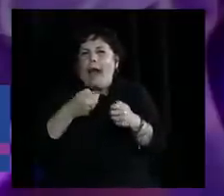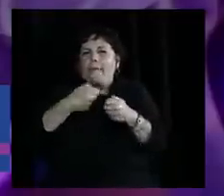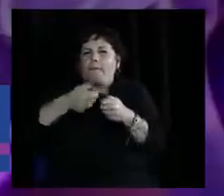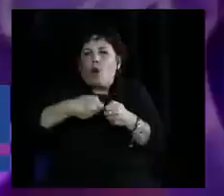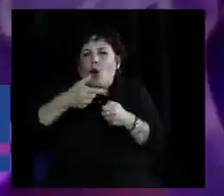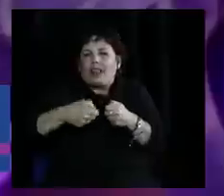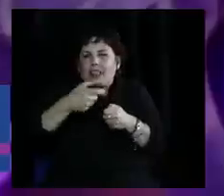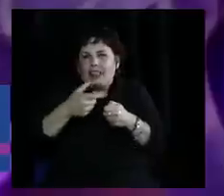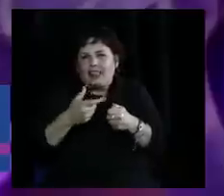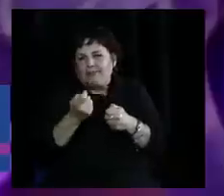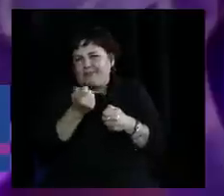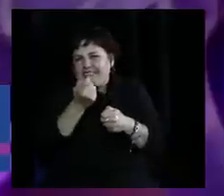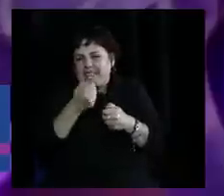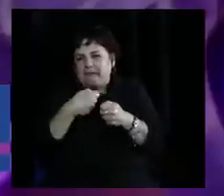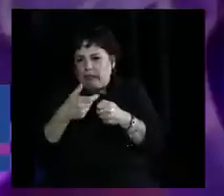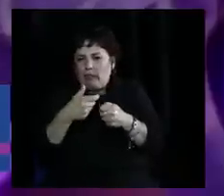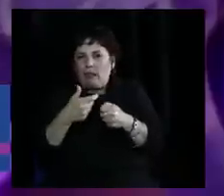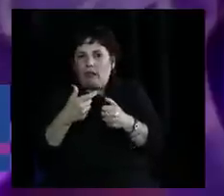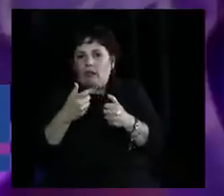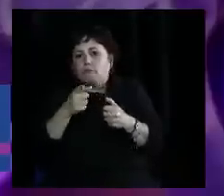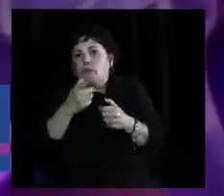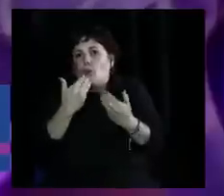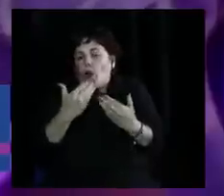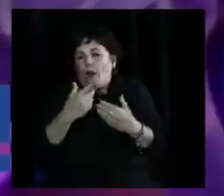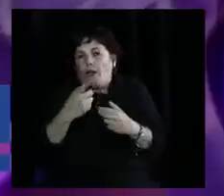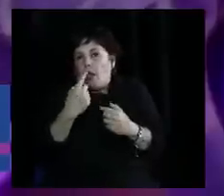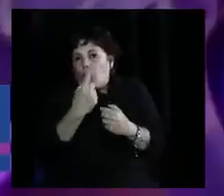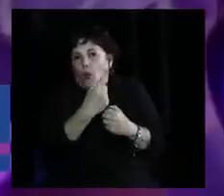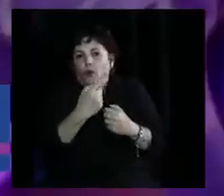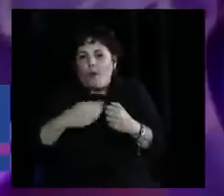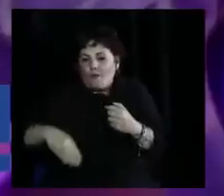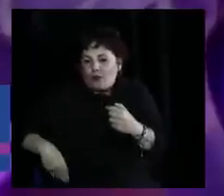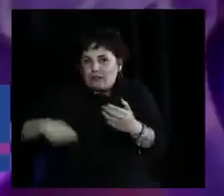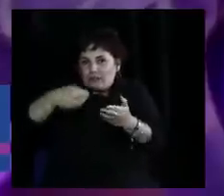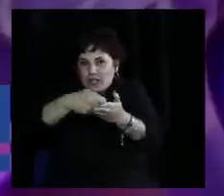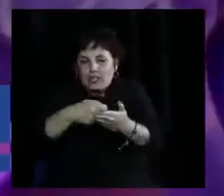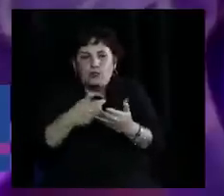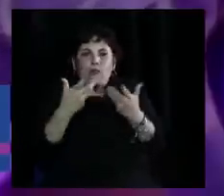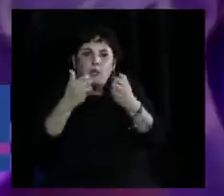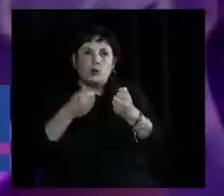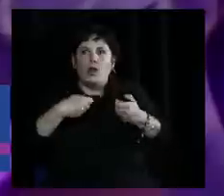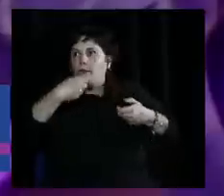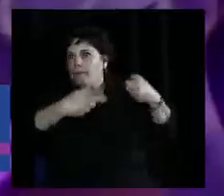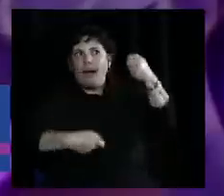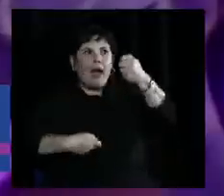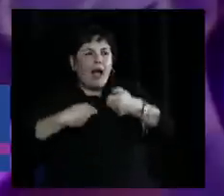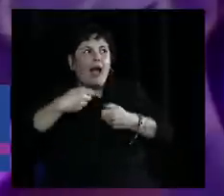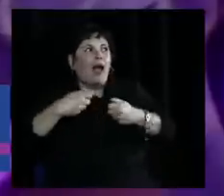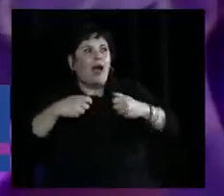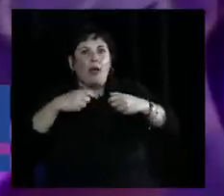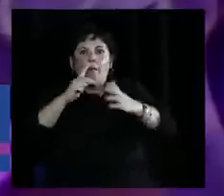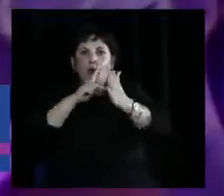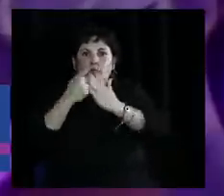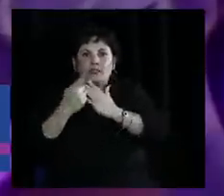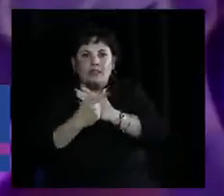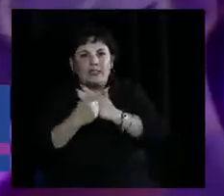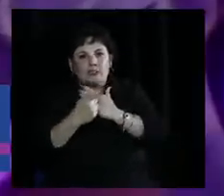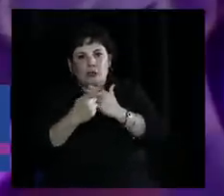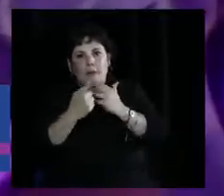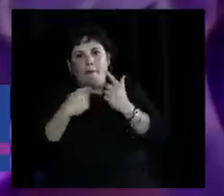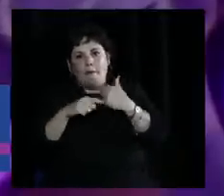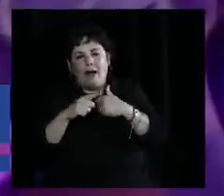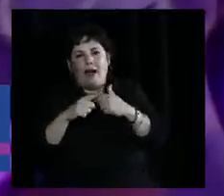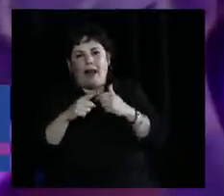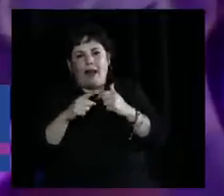pequeño, realmente que se ajuste a tus posibilidades, ayudas a financiar este proyecto que venimos sosteniendo para